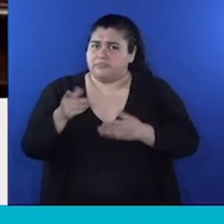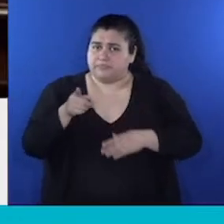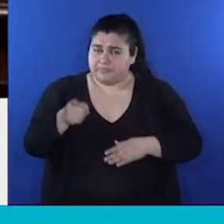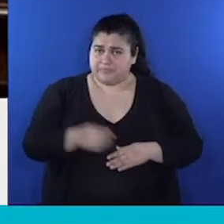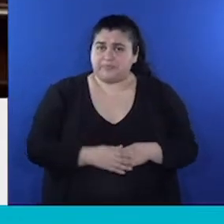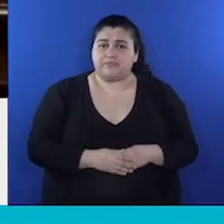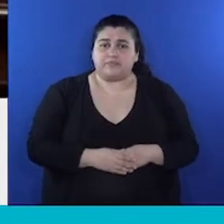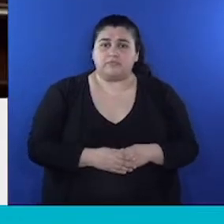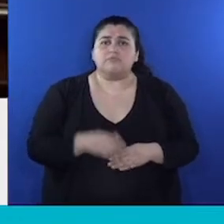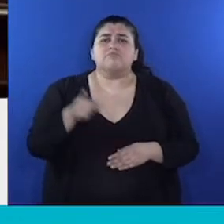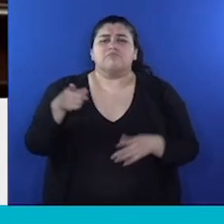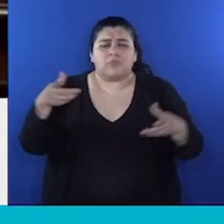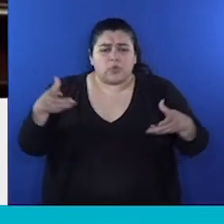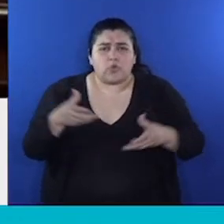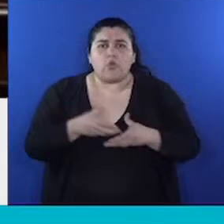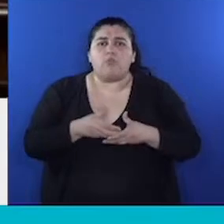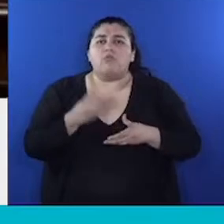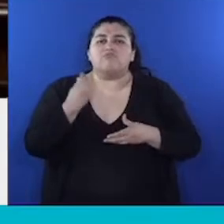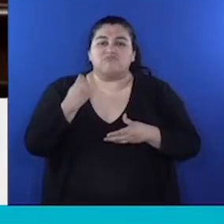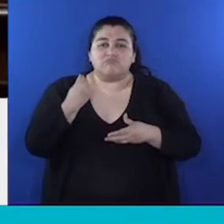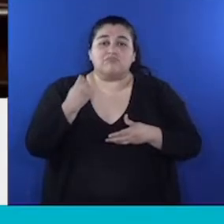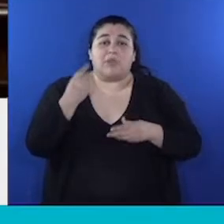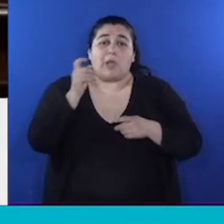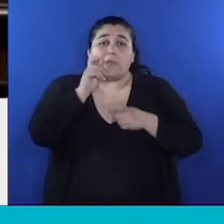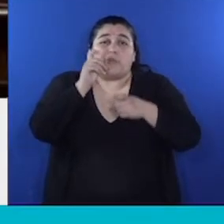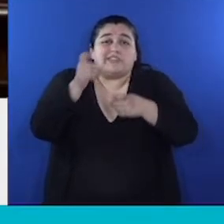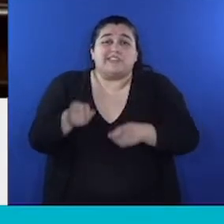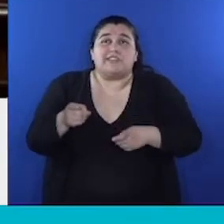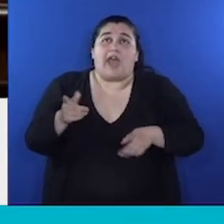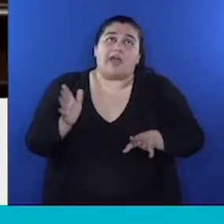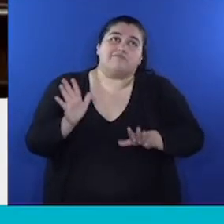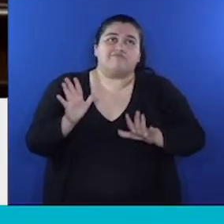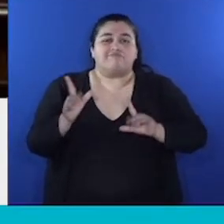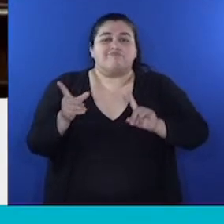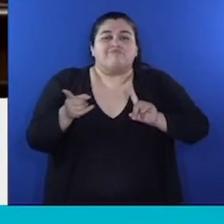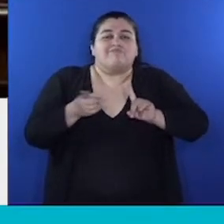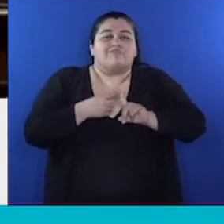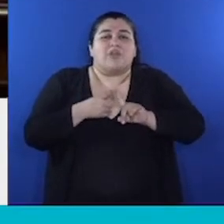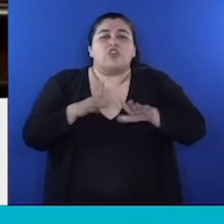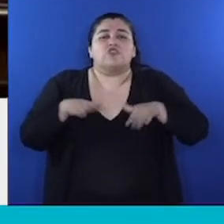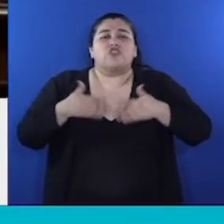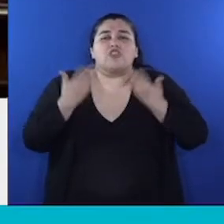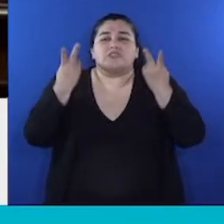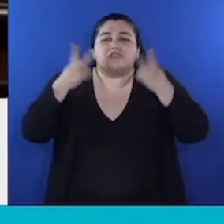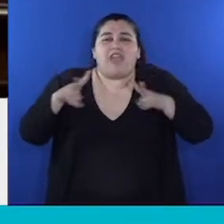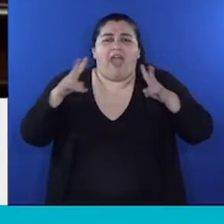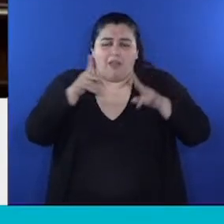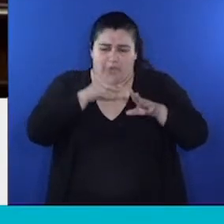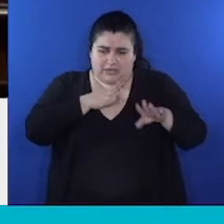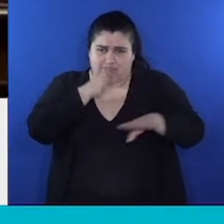van a visitar una visita social a un penal